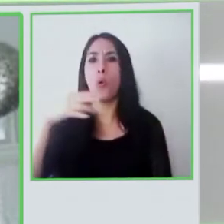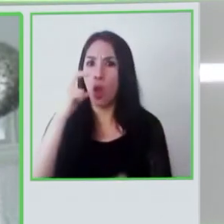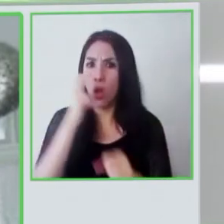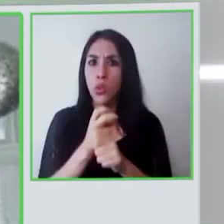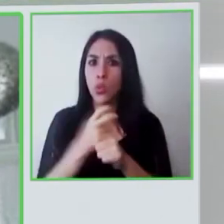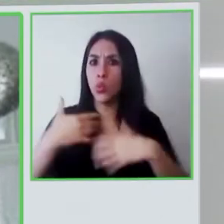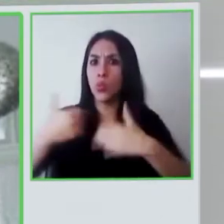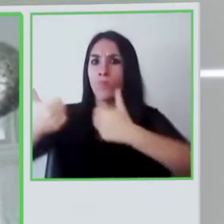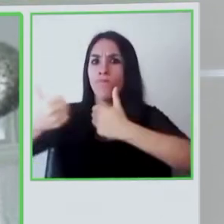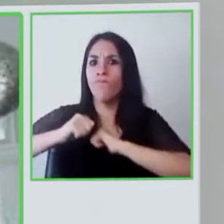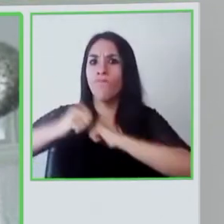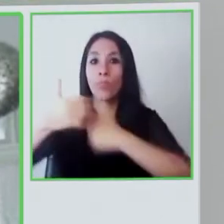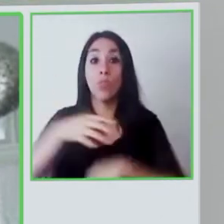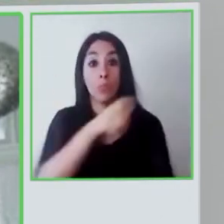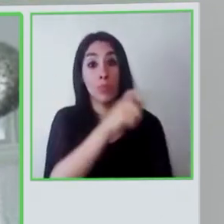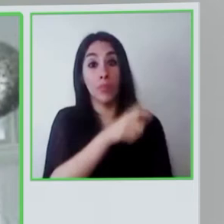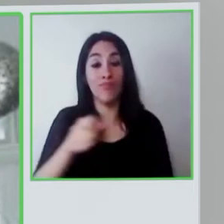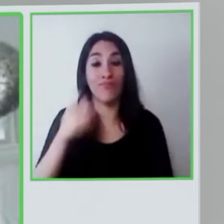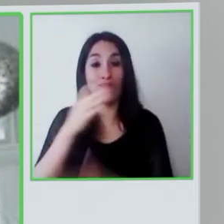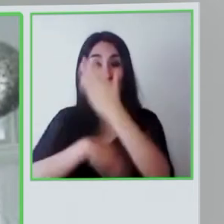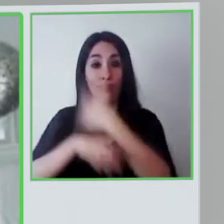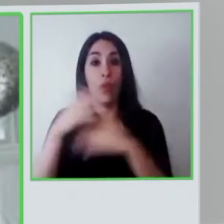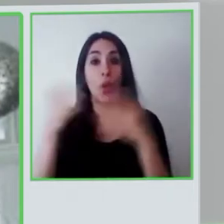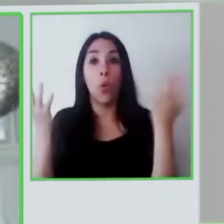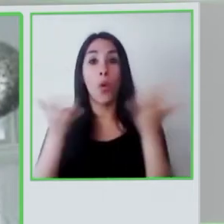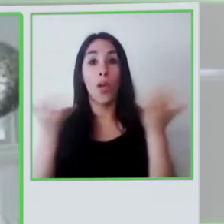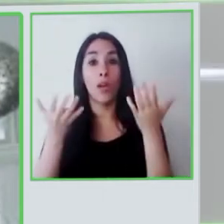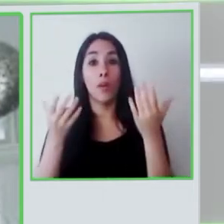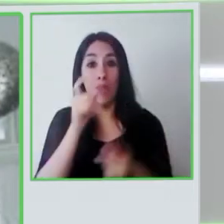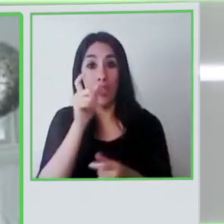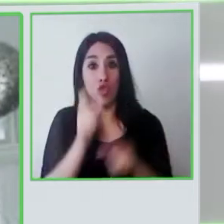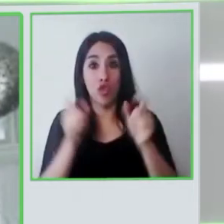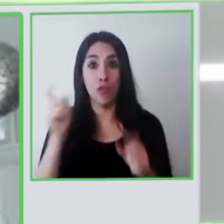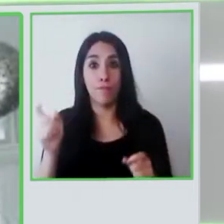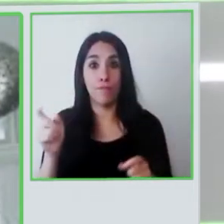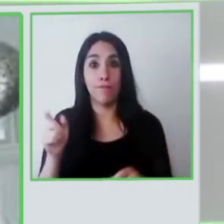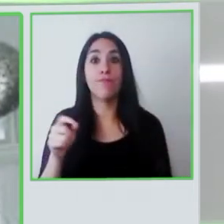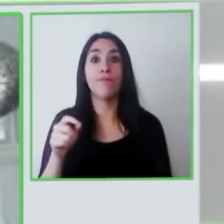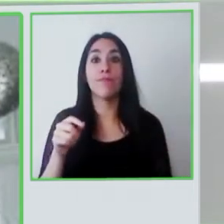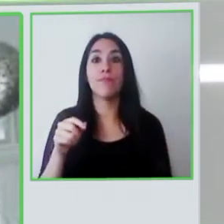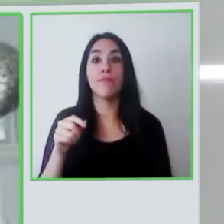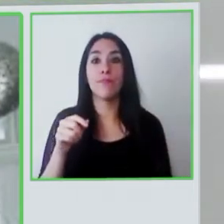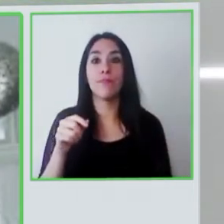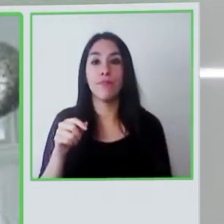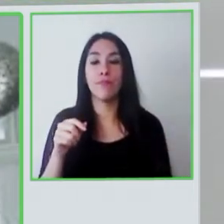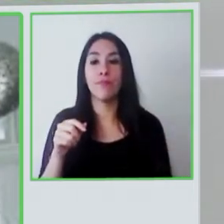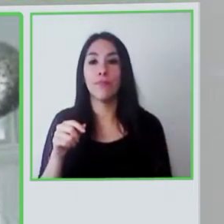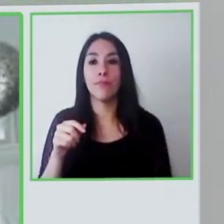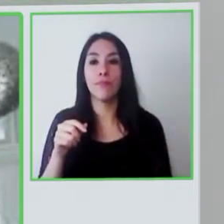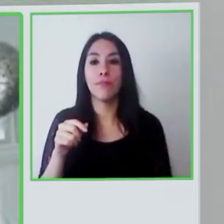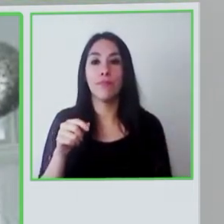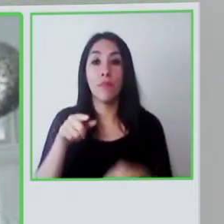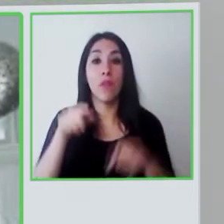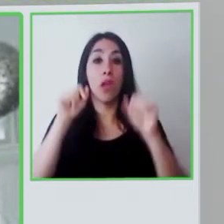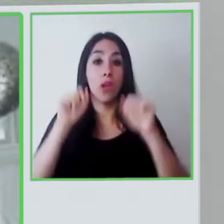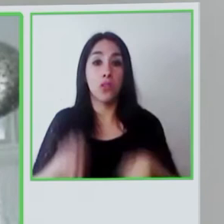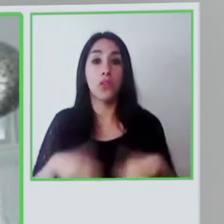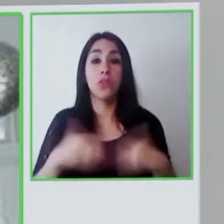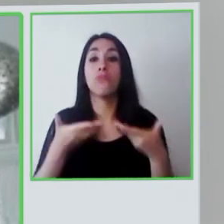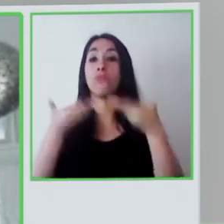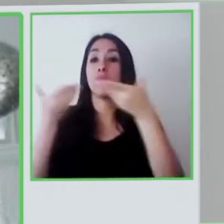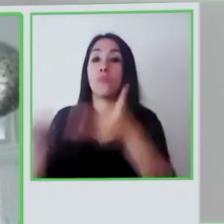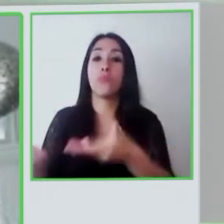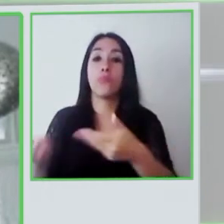facilitar que la gente con discapacidades pueda traer suyo y auténtico al